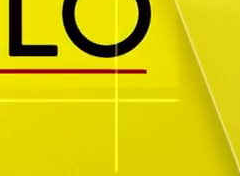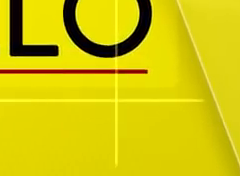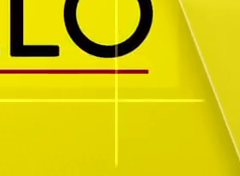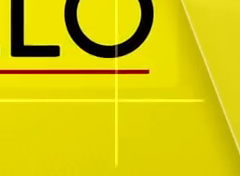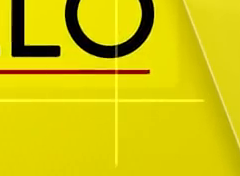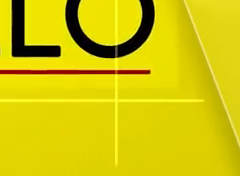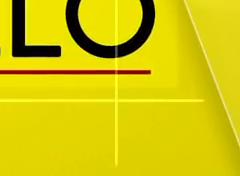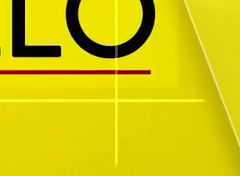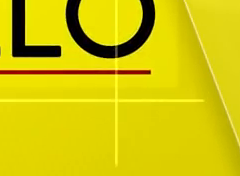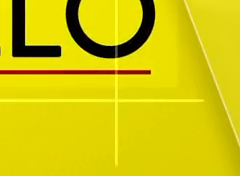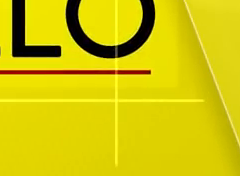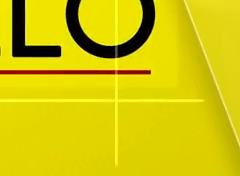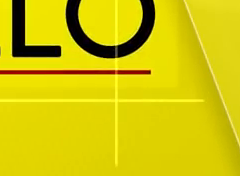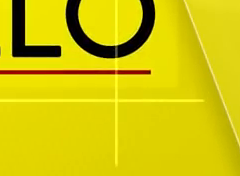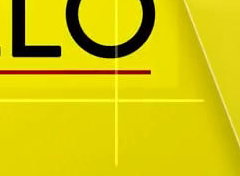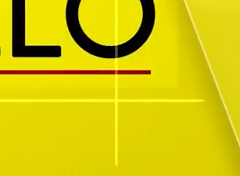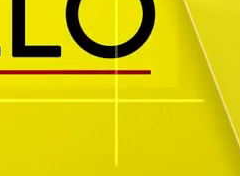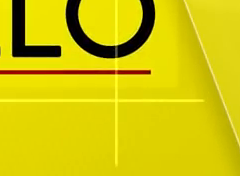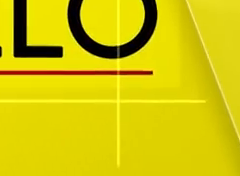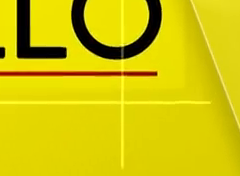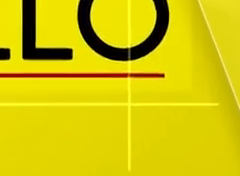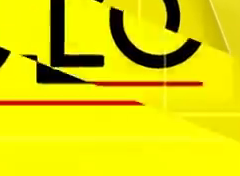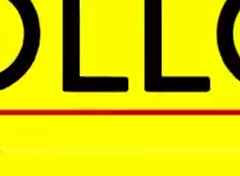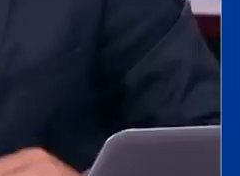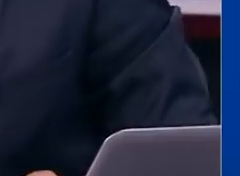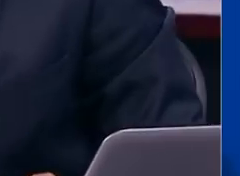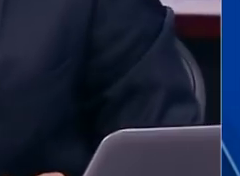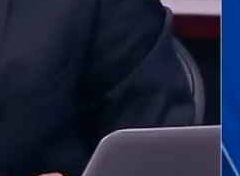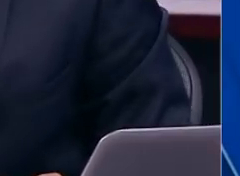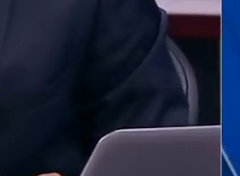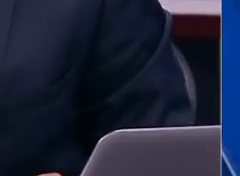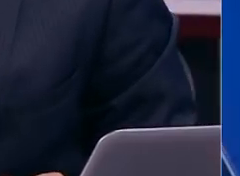noticia en desarrollo en Noticias Caracol.